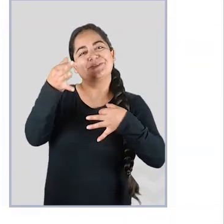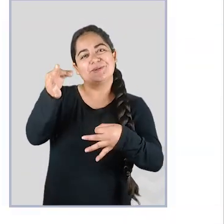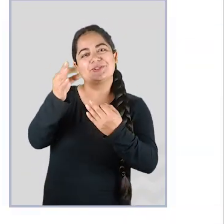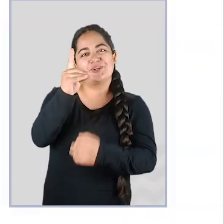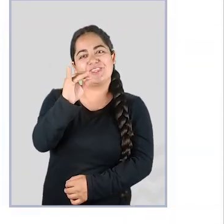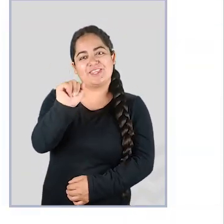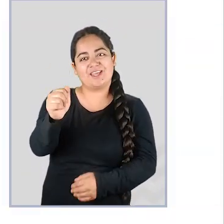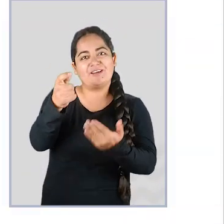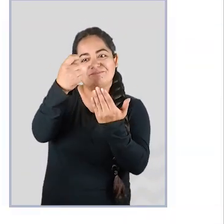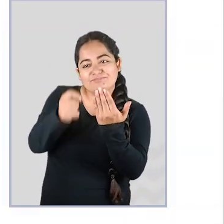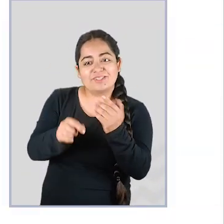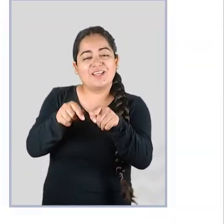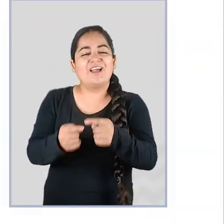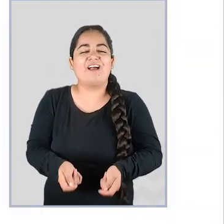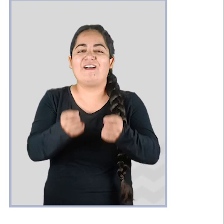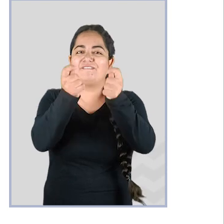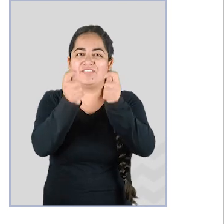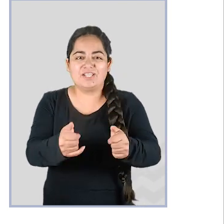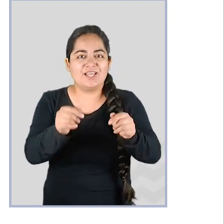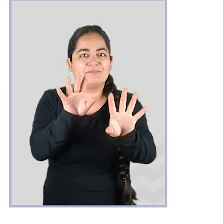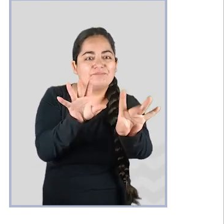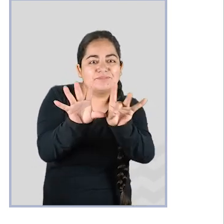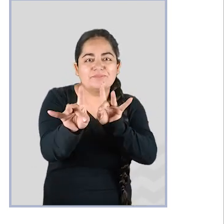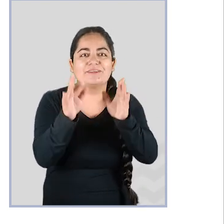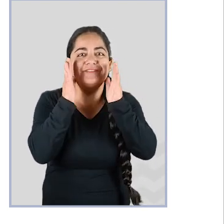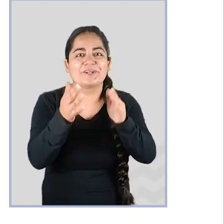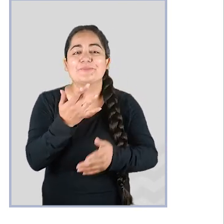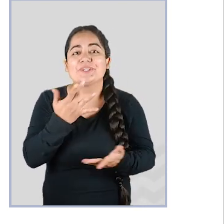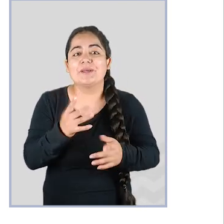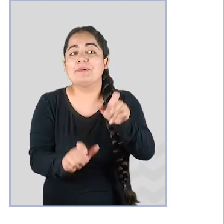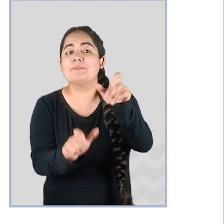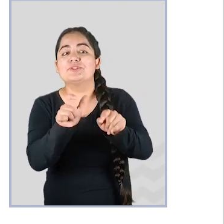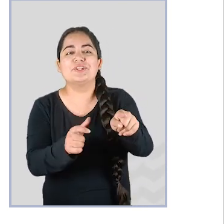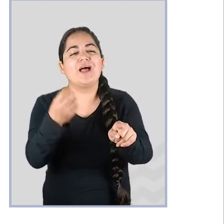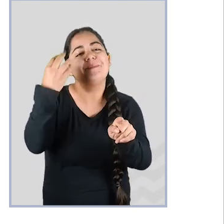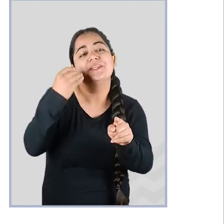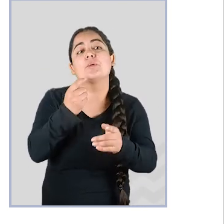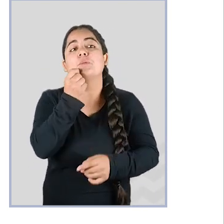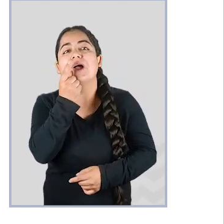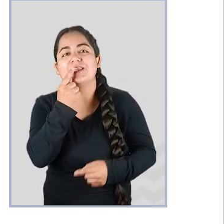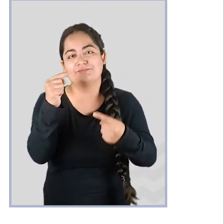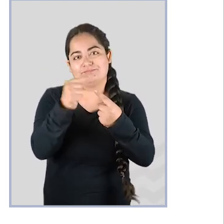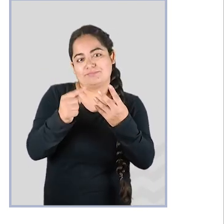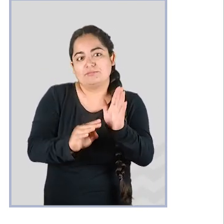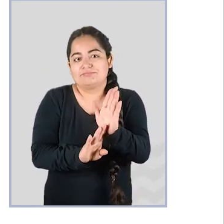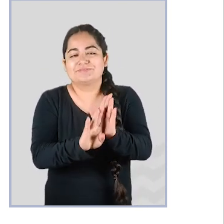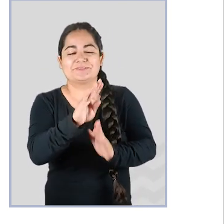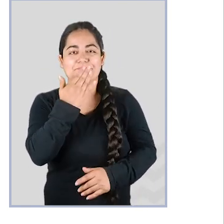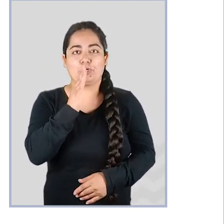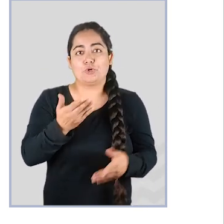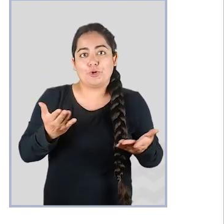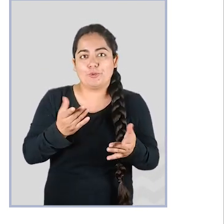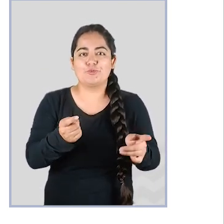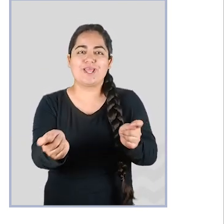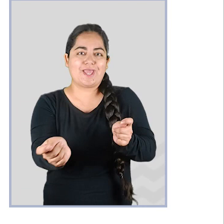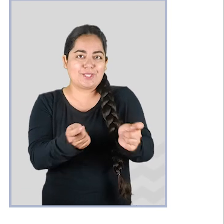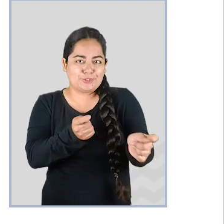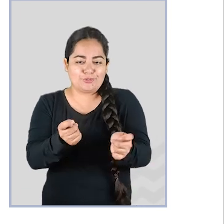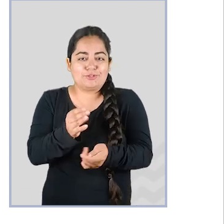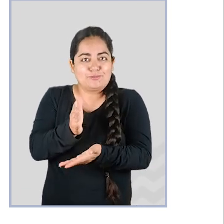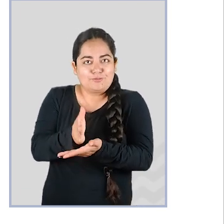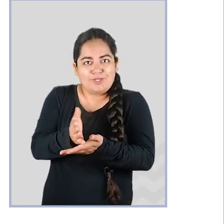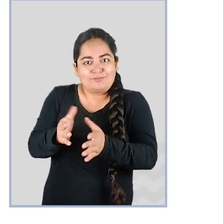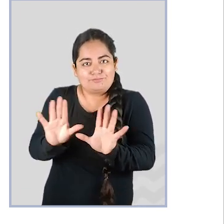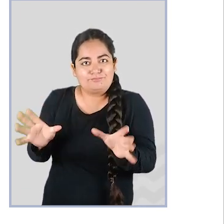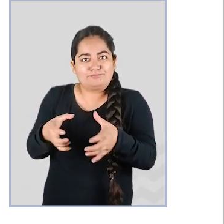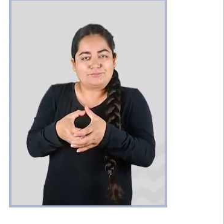en ciertas habilidades que fueron seleccionadas porque pueden ser aprendidas, desarrolladas y favorecidas mediante una adecuada gestión escolar.